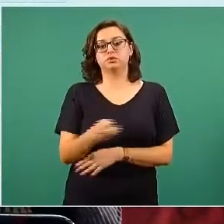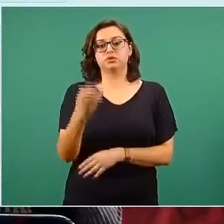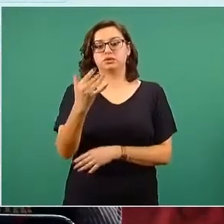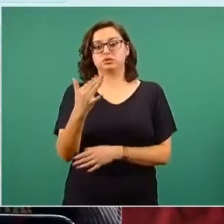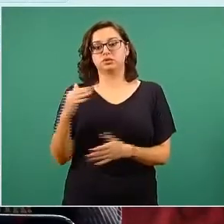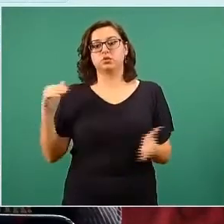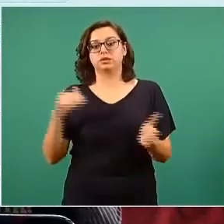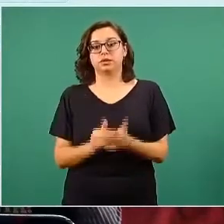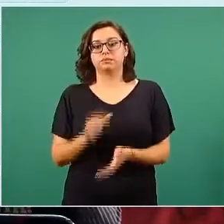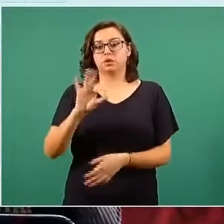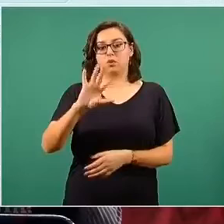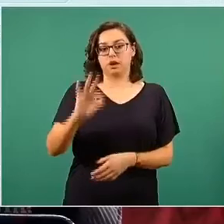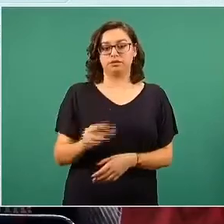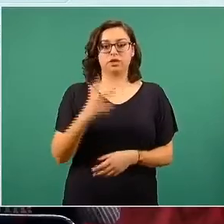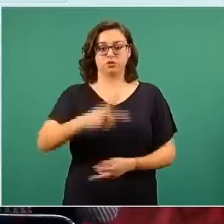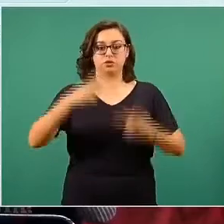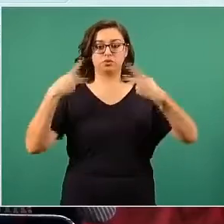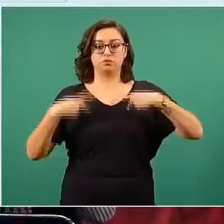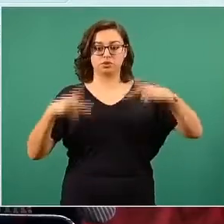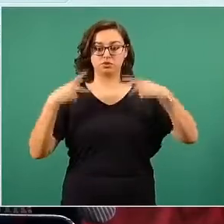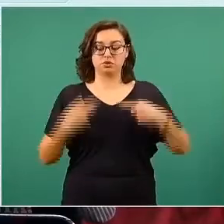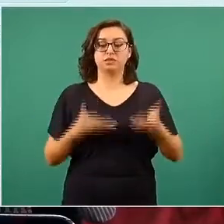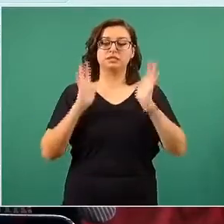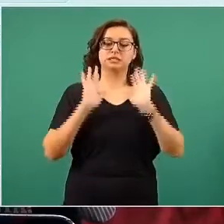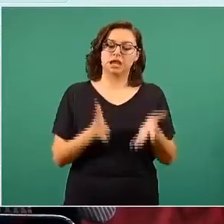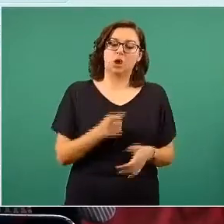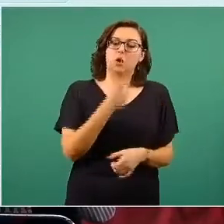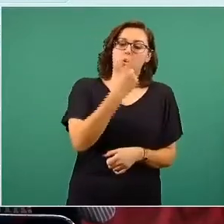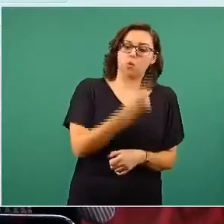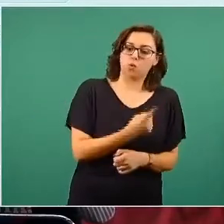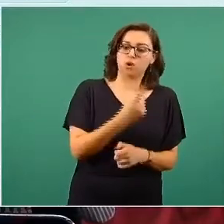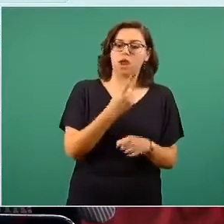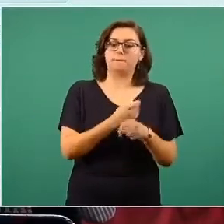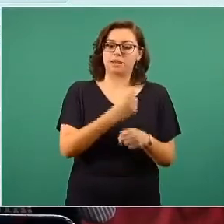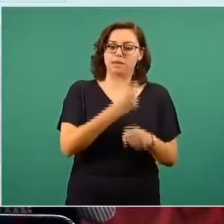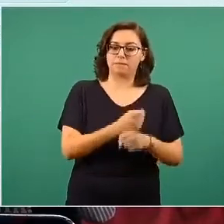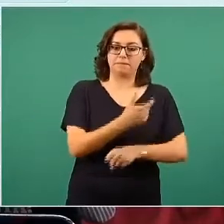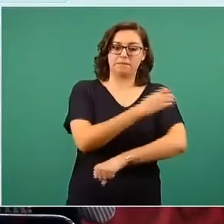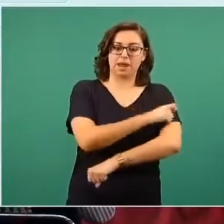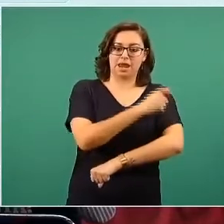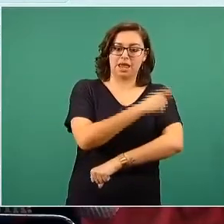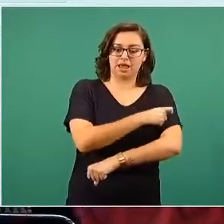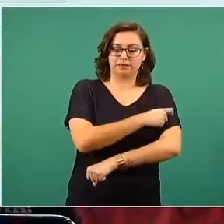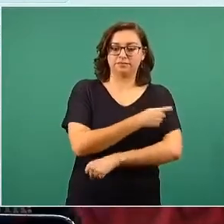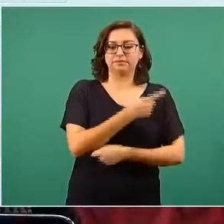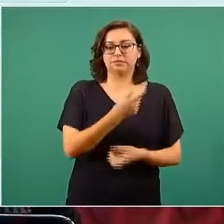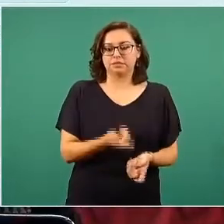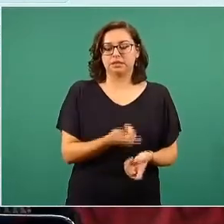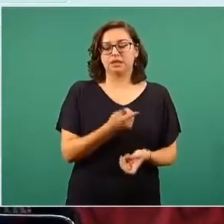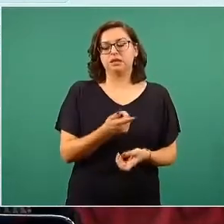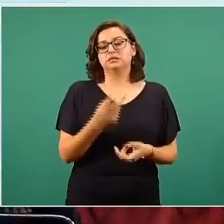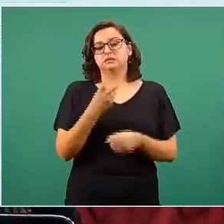10.450.048, ya recibieron alguna de las dosis, de ellas casi 4 millones,